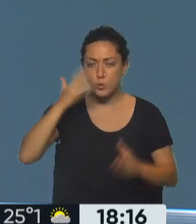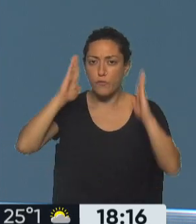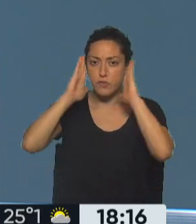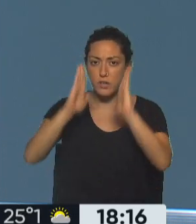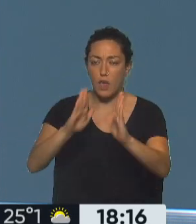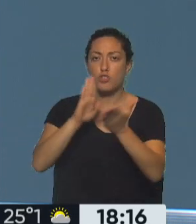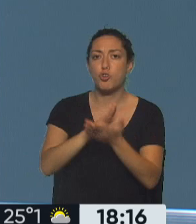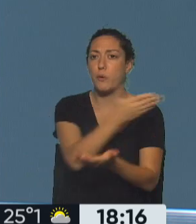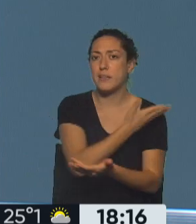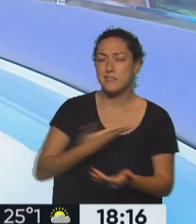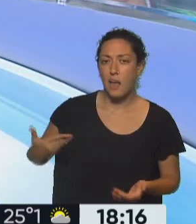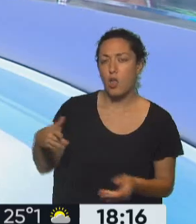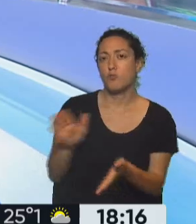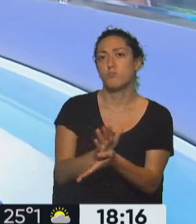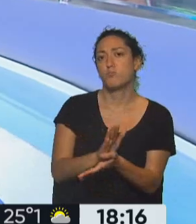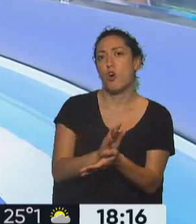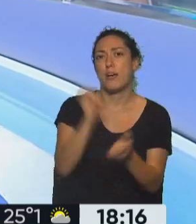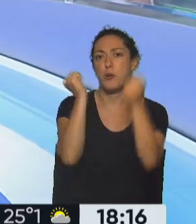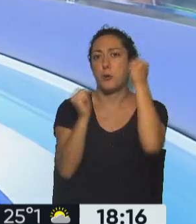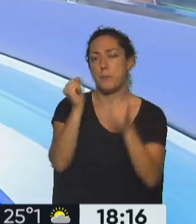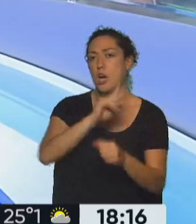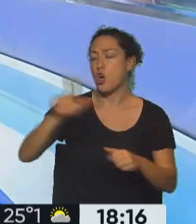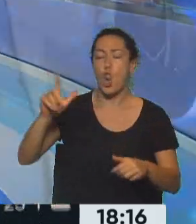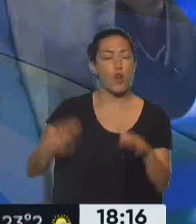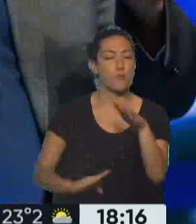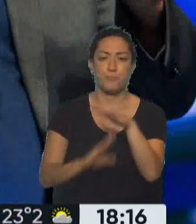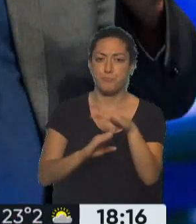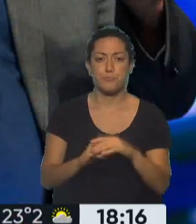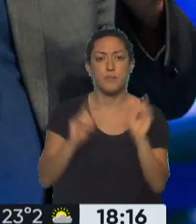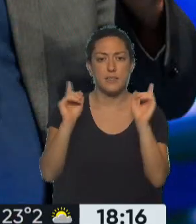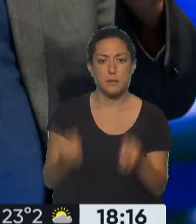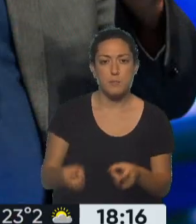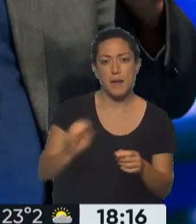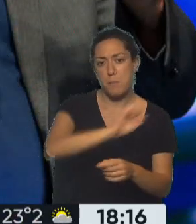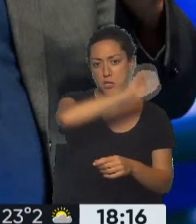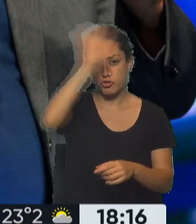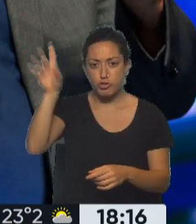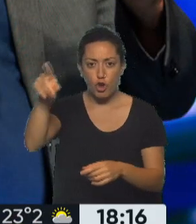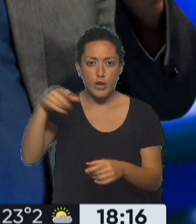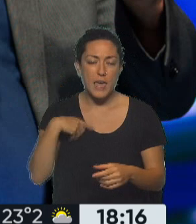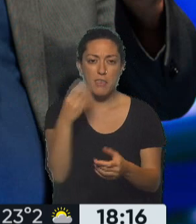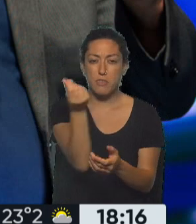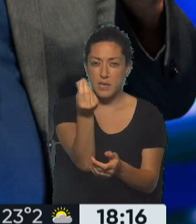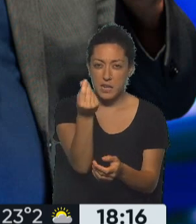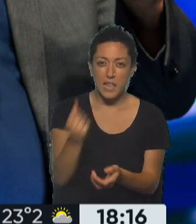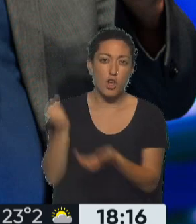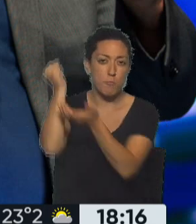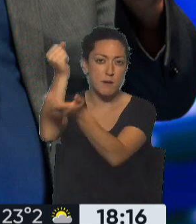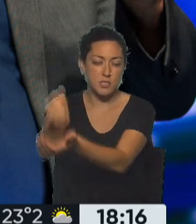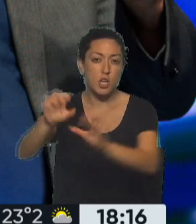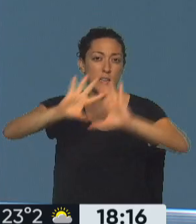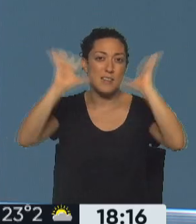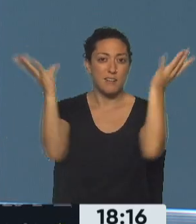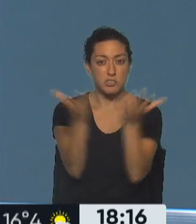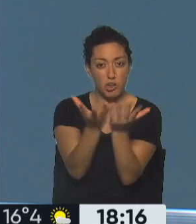con un rol clave en la economía. Seguimos, se restablece el Fondo de Amazonia. Esto es un fondo que eran inversiones